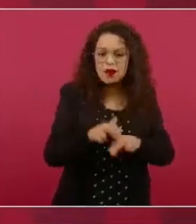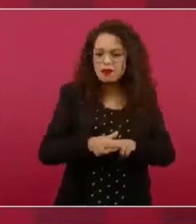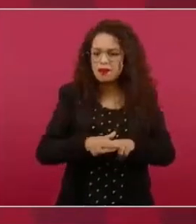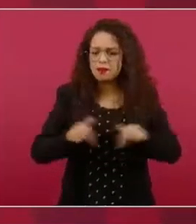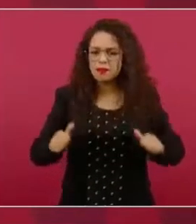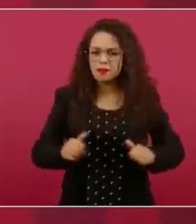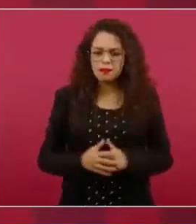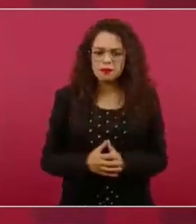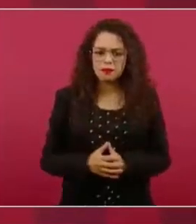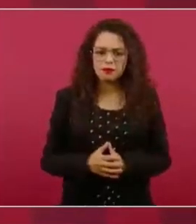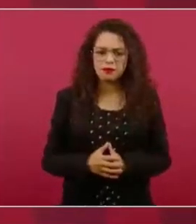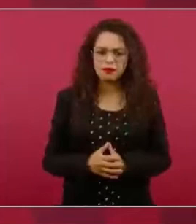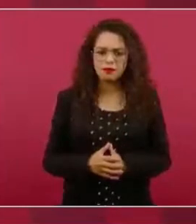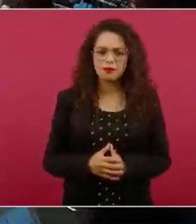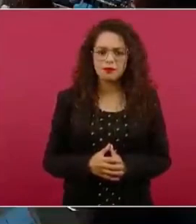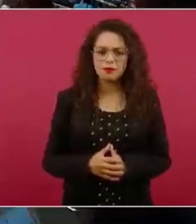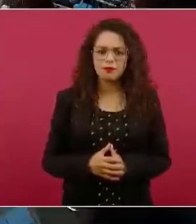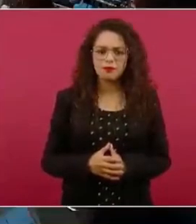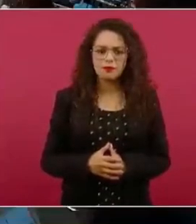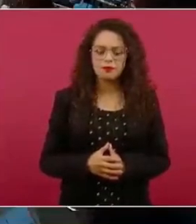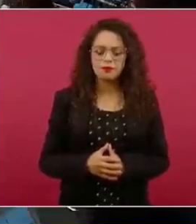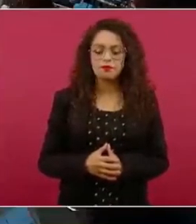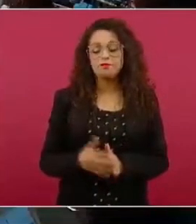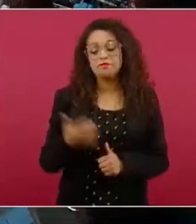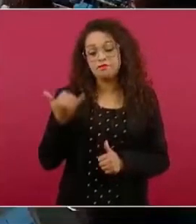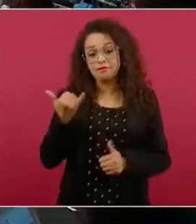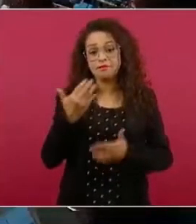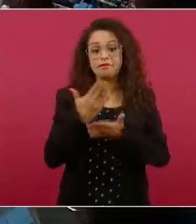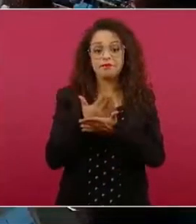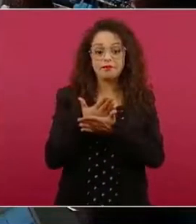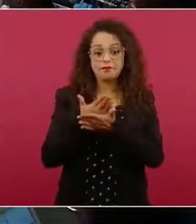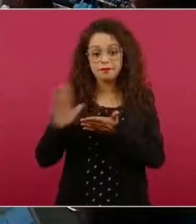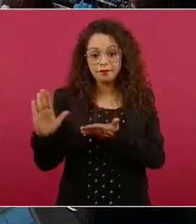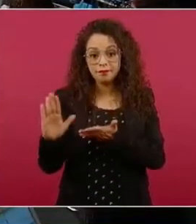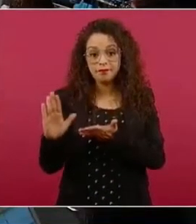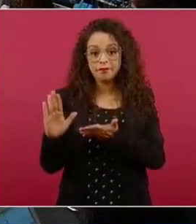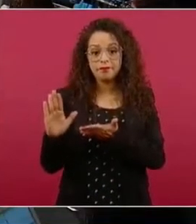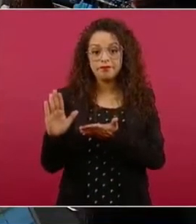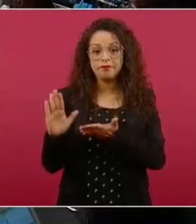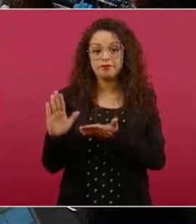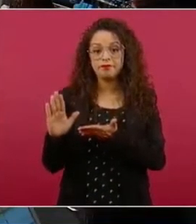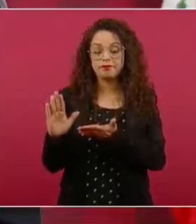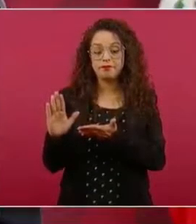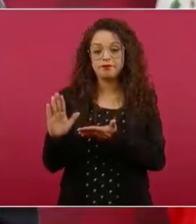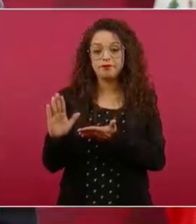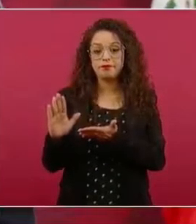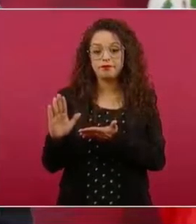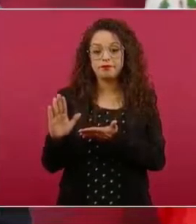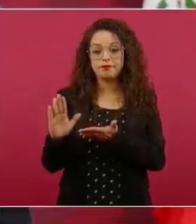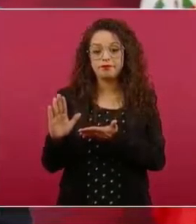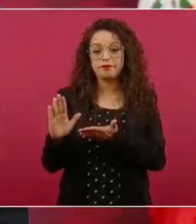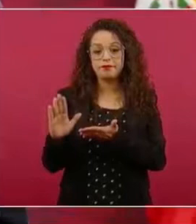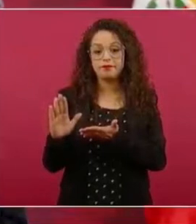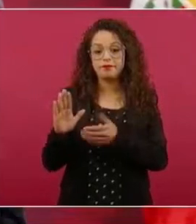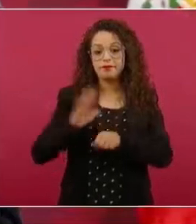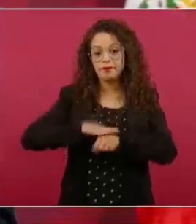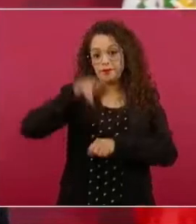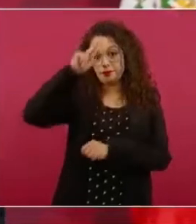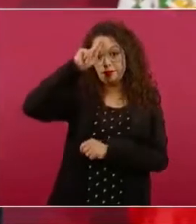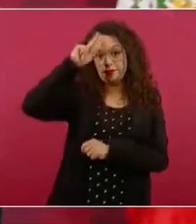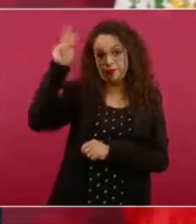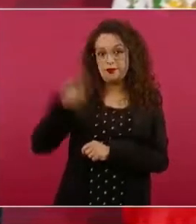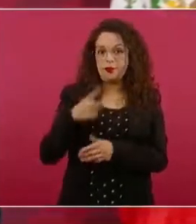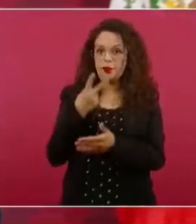se elevó a rango supremo la